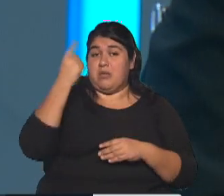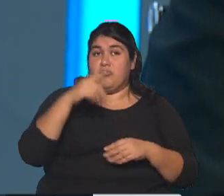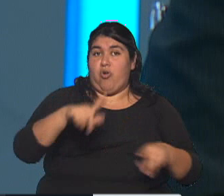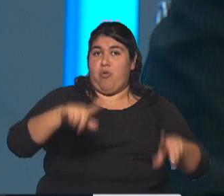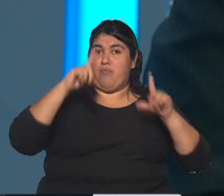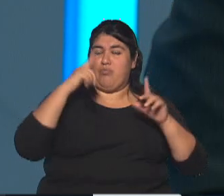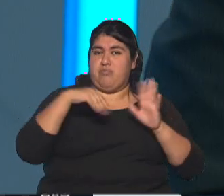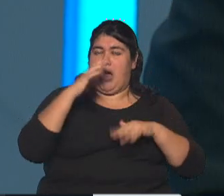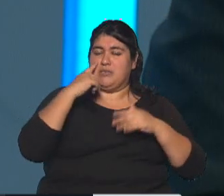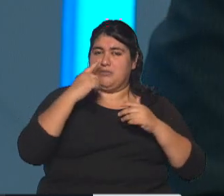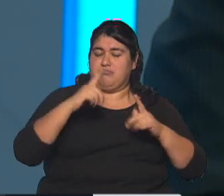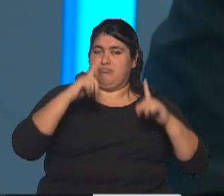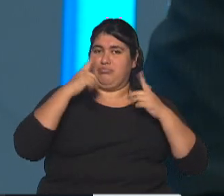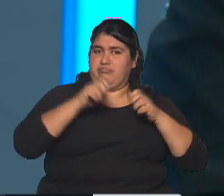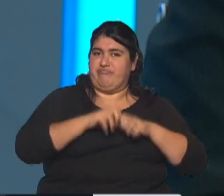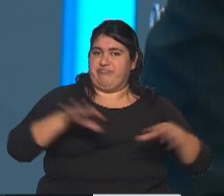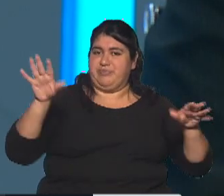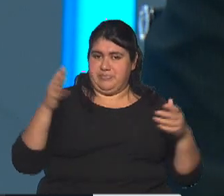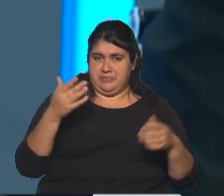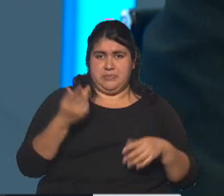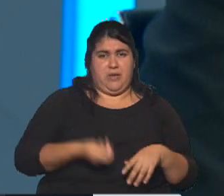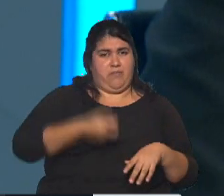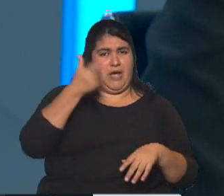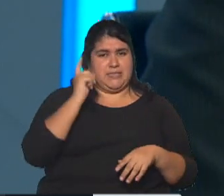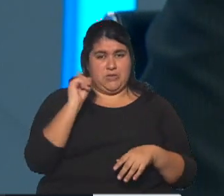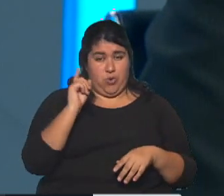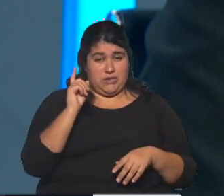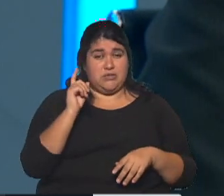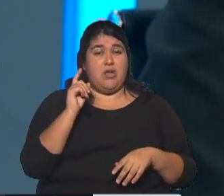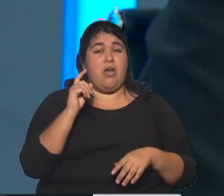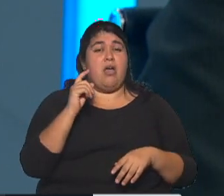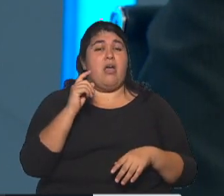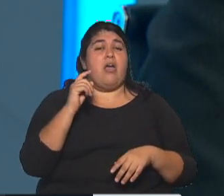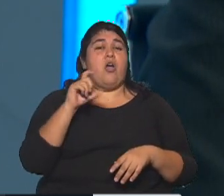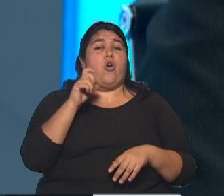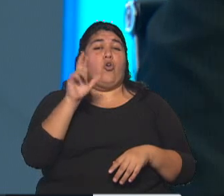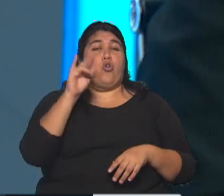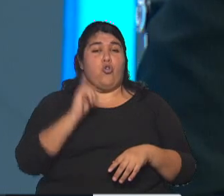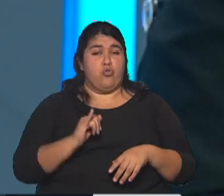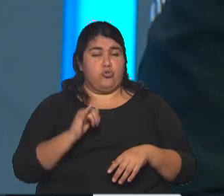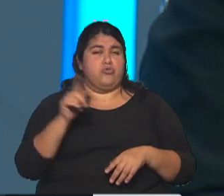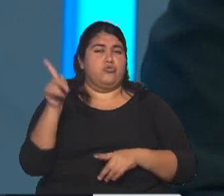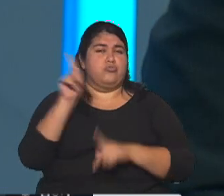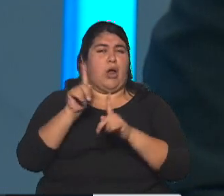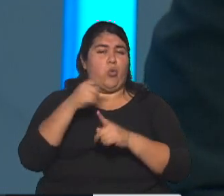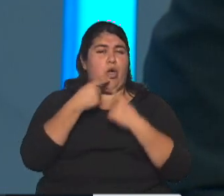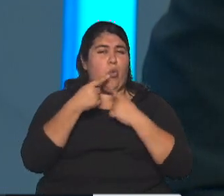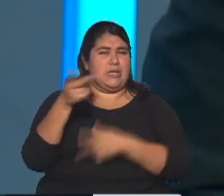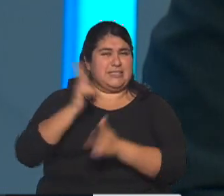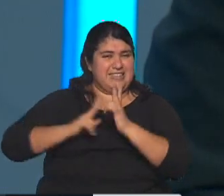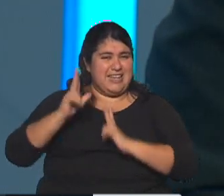popularidad en un contexto en el cual no la tiene tan fácil, ¿no? Facundo Cruz, colega y politólogo, me casaba unas encuestas en las